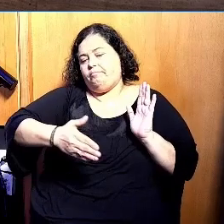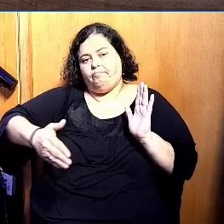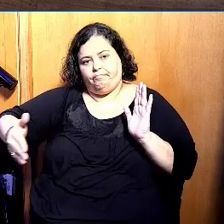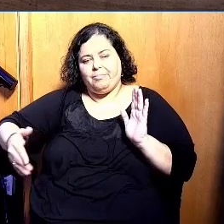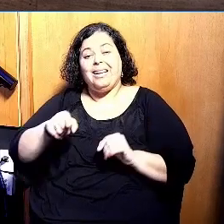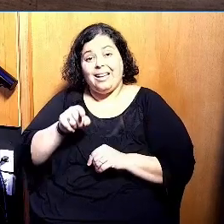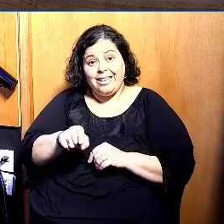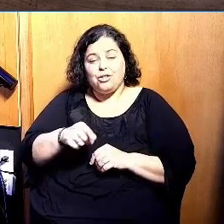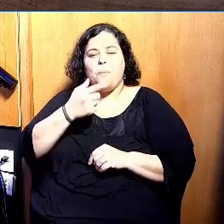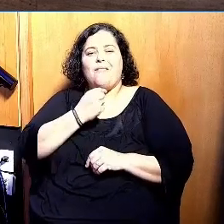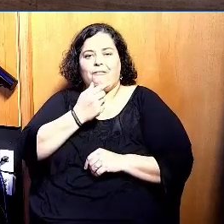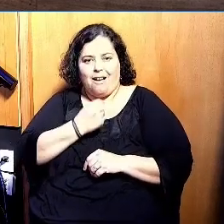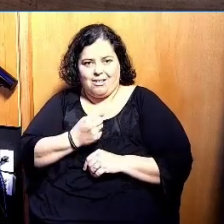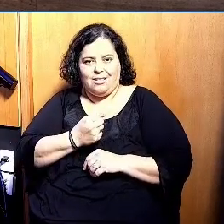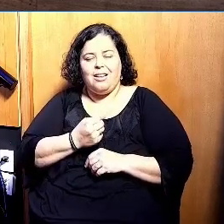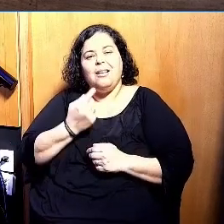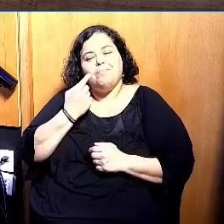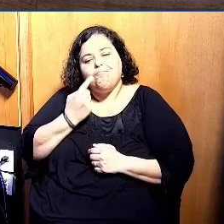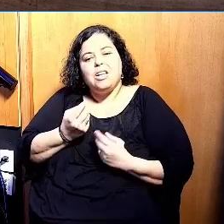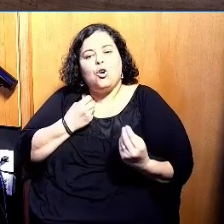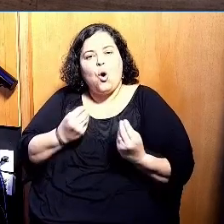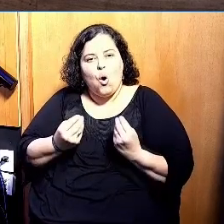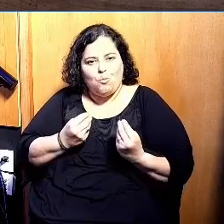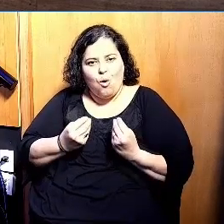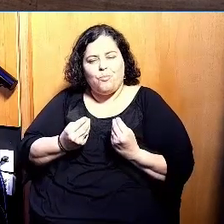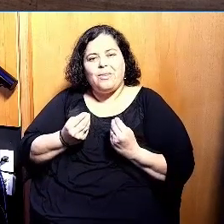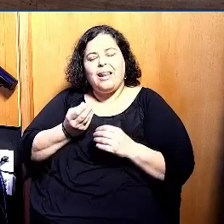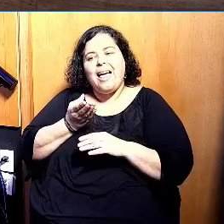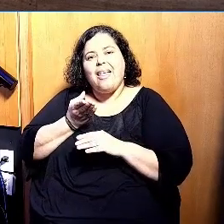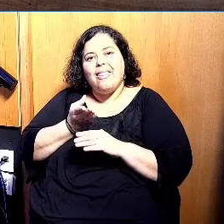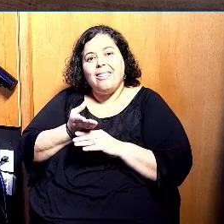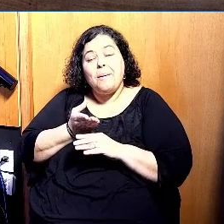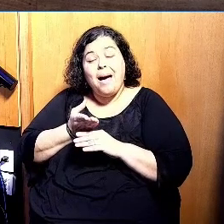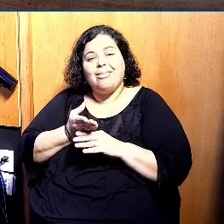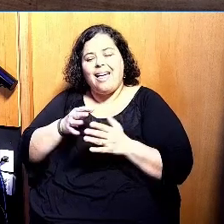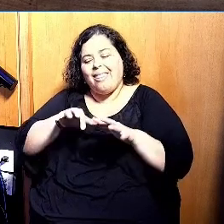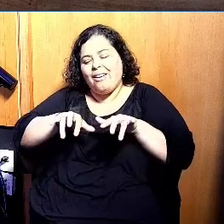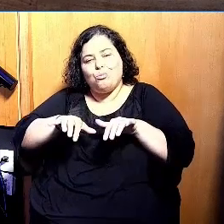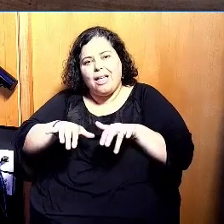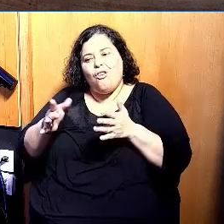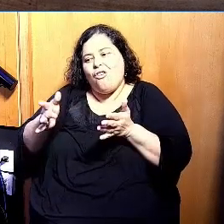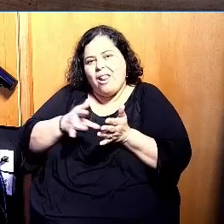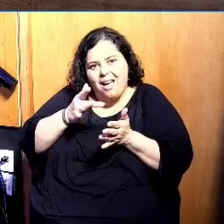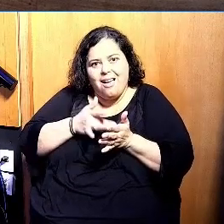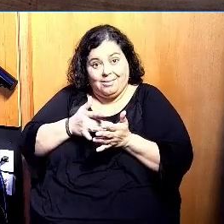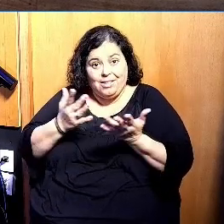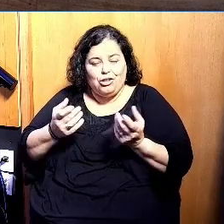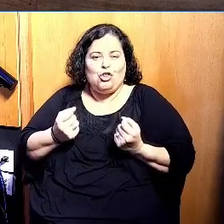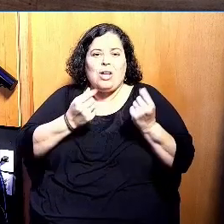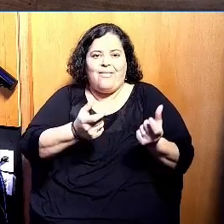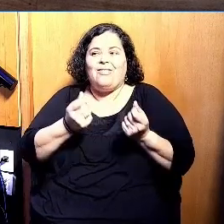eso nos facilita la estimación de la demanda de dispositivos. Nosotros entregamos dispositivos en ciertos